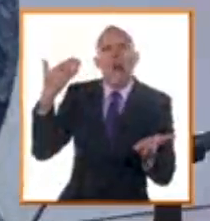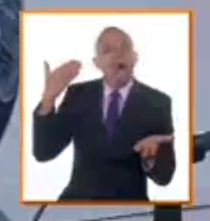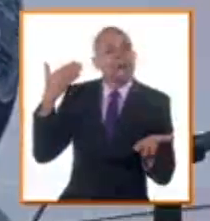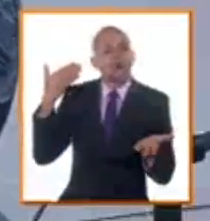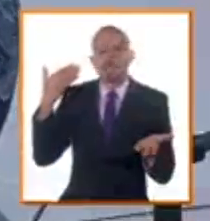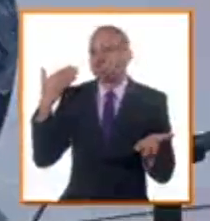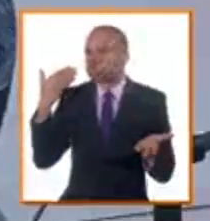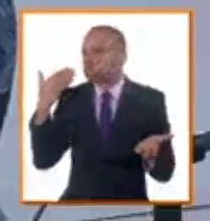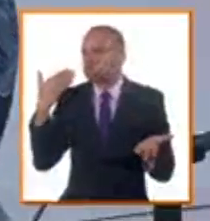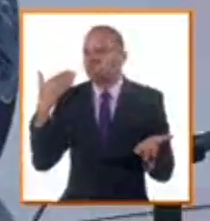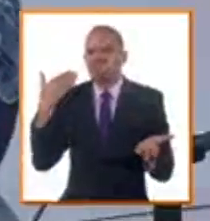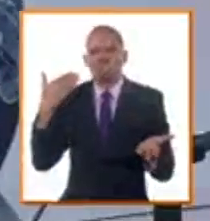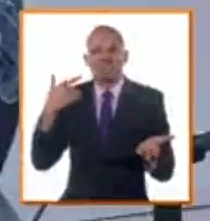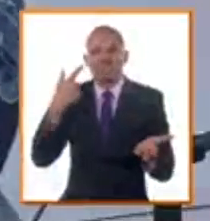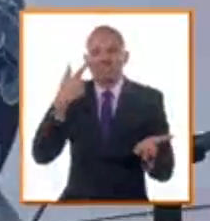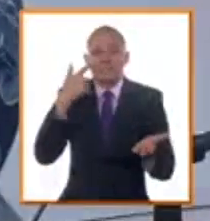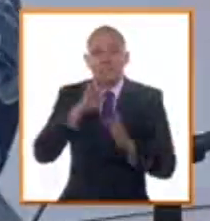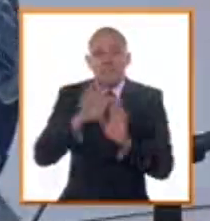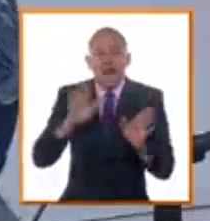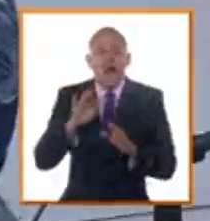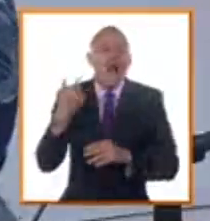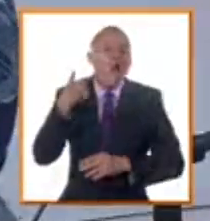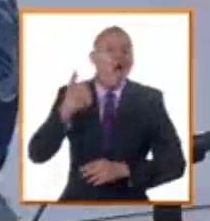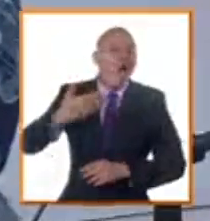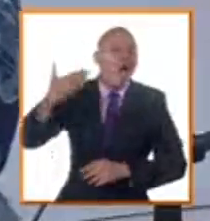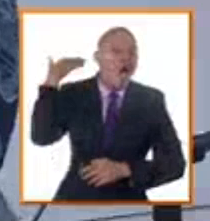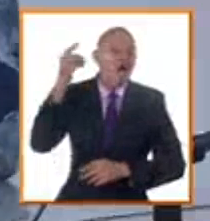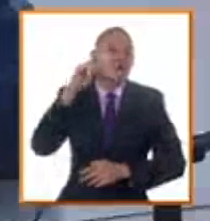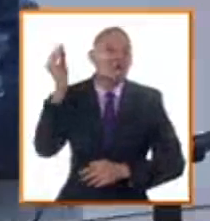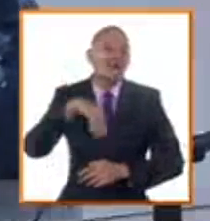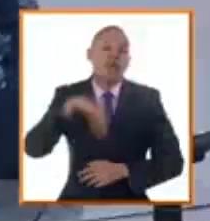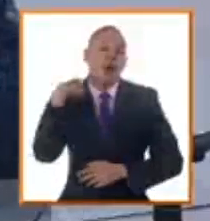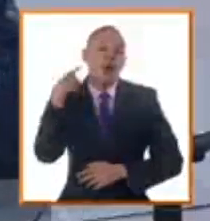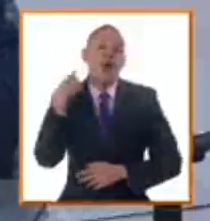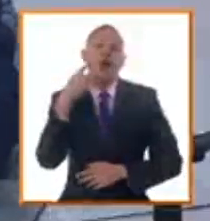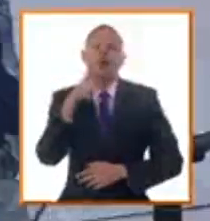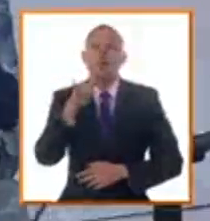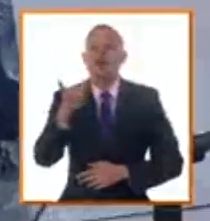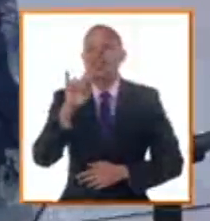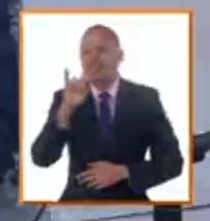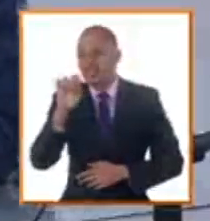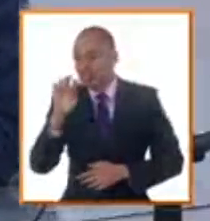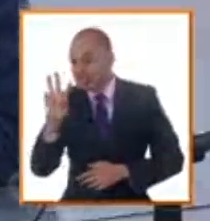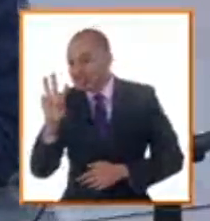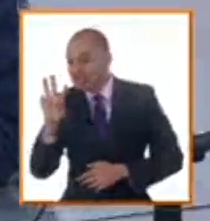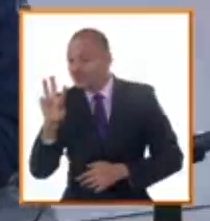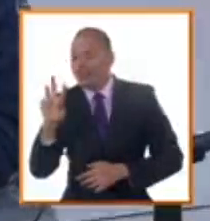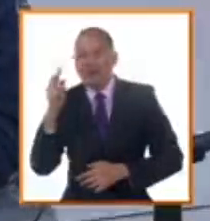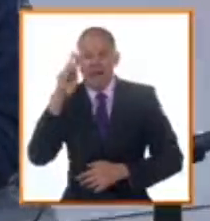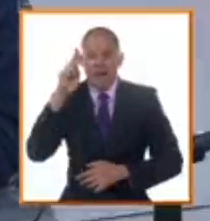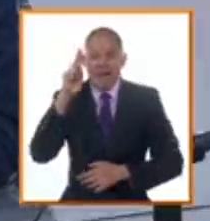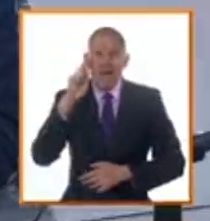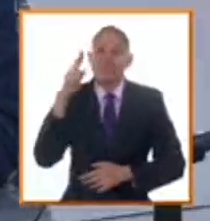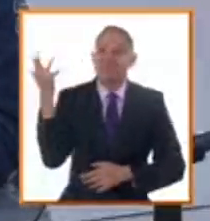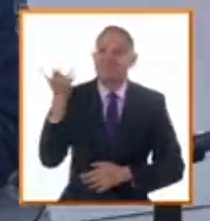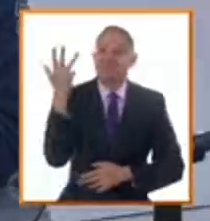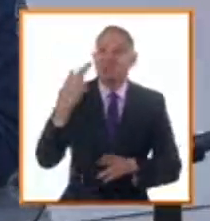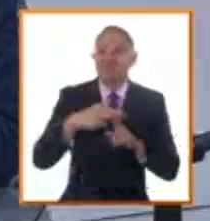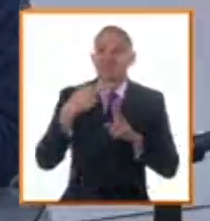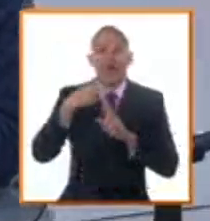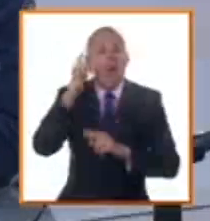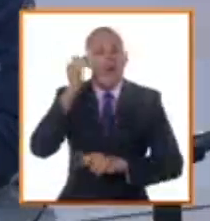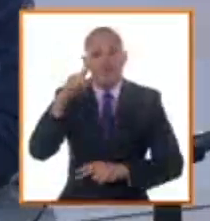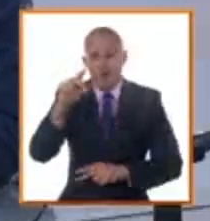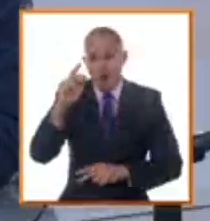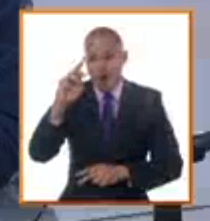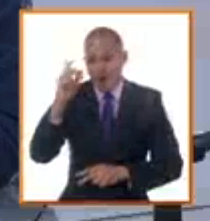hace ya más de 60 años. Pero vamos a un poco a valorar bien qué es lo que pasó, qué fue lo que